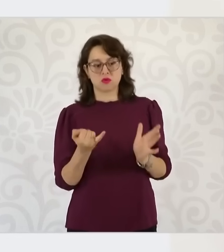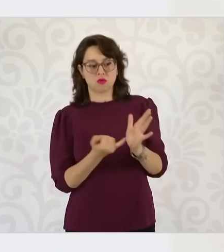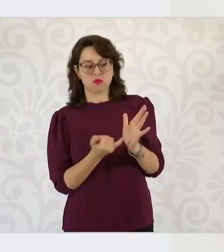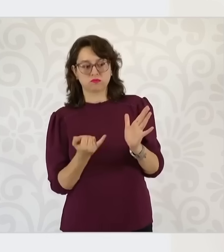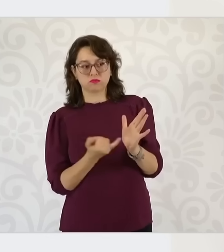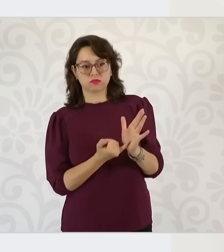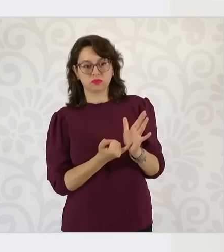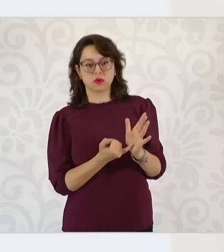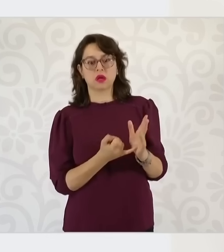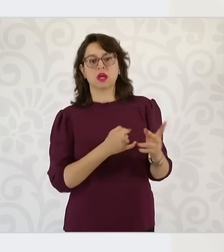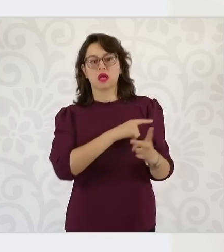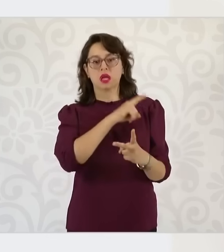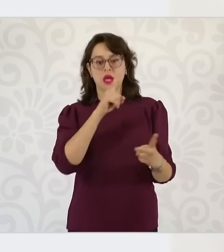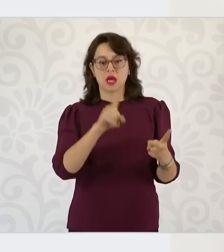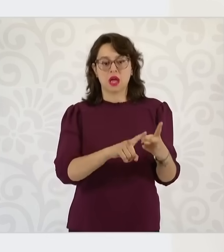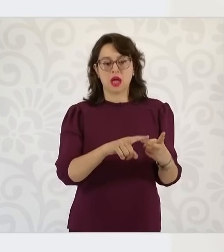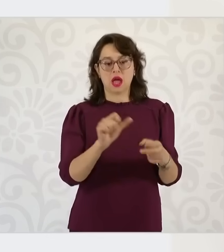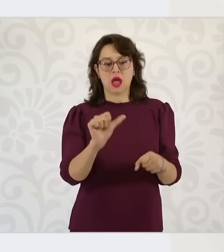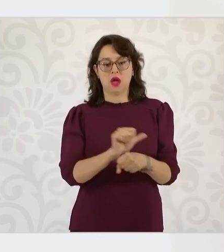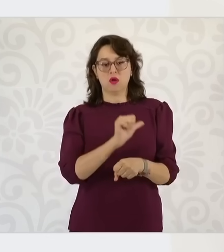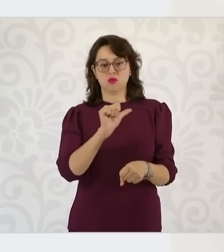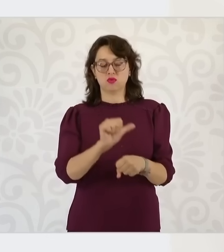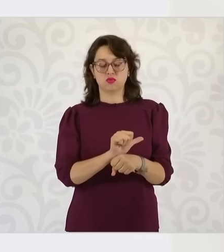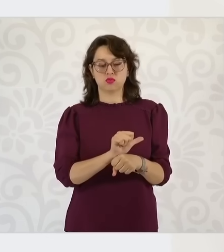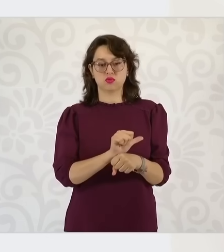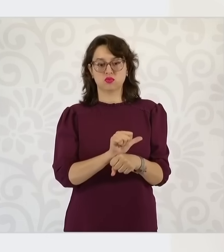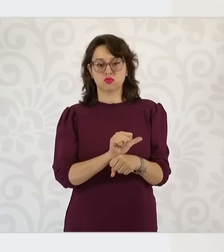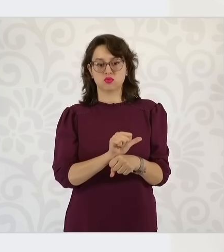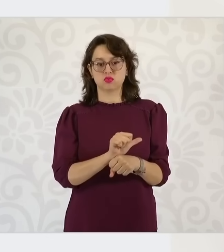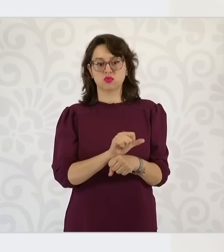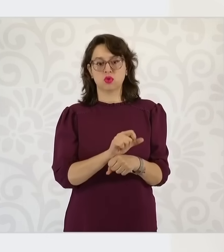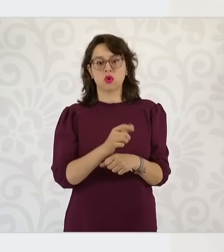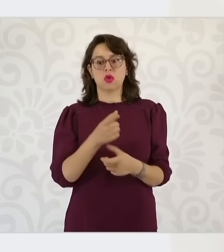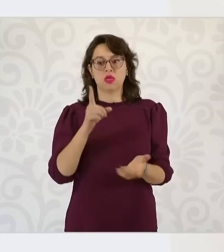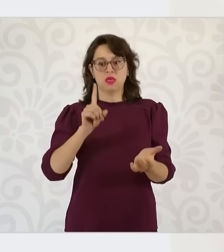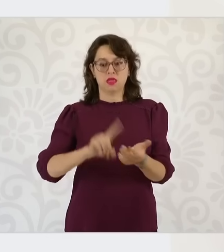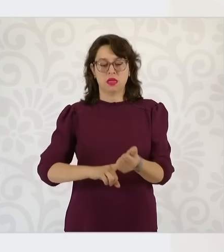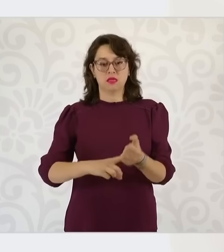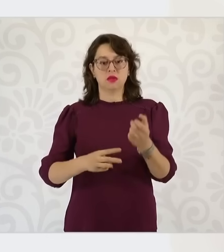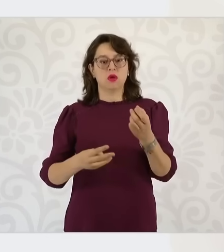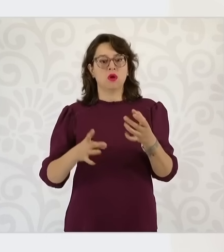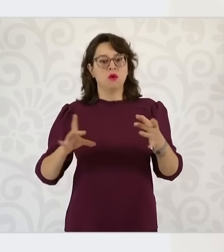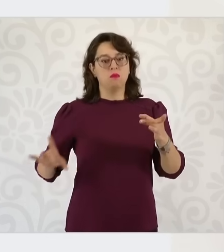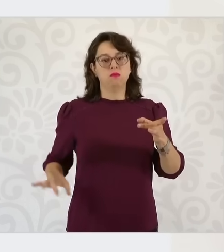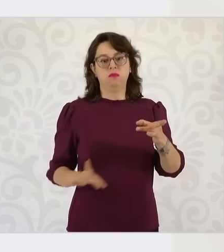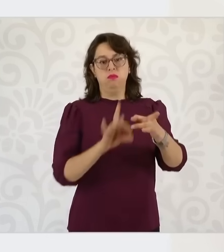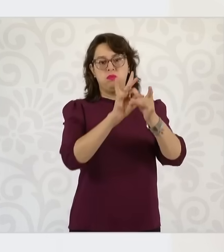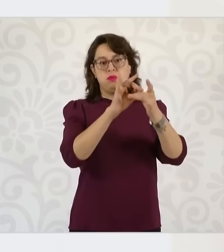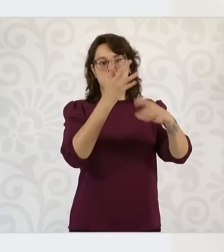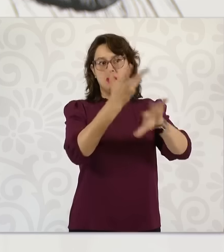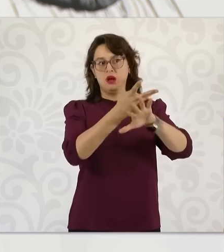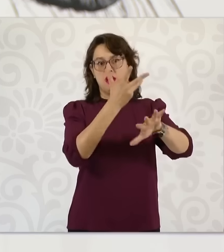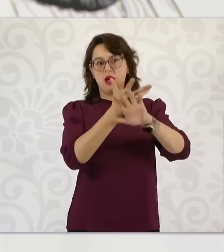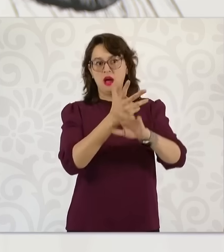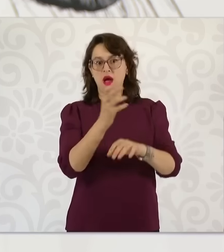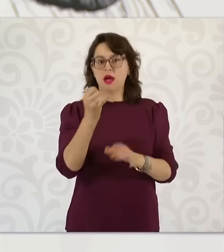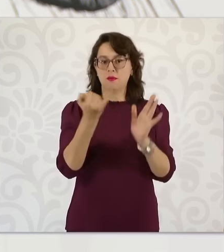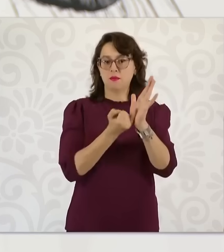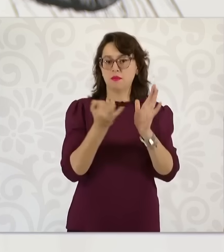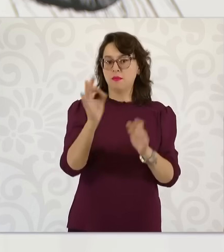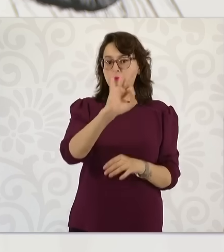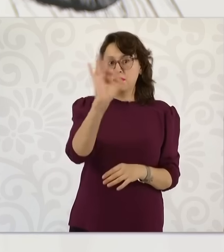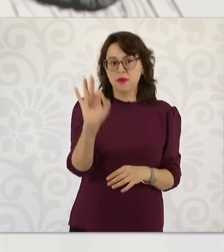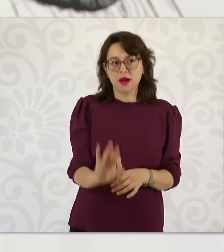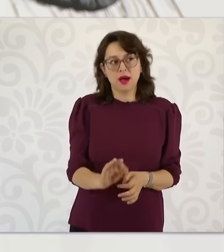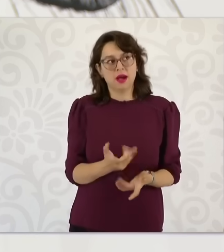tener las automotrices, particularmente de capital estadounidense, al ir a Estados Unidos. Una vez que salió